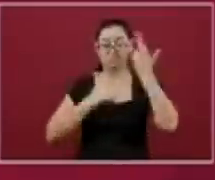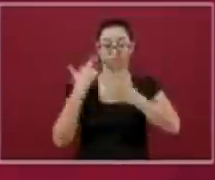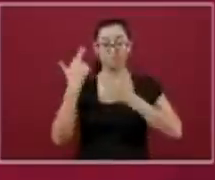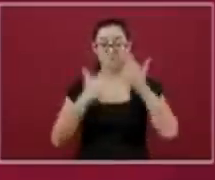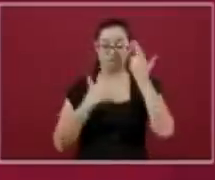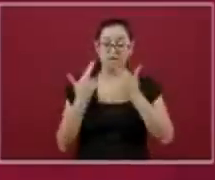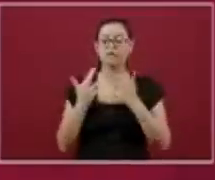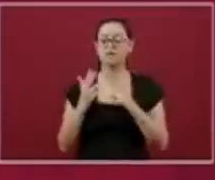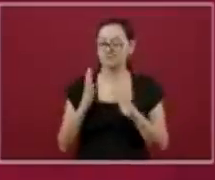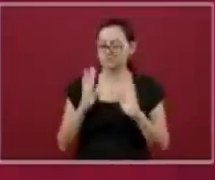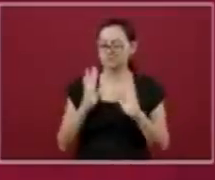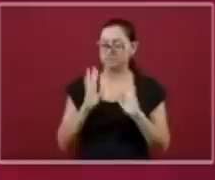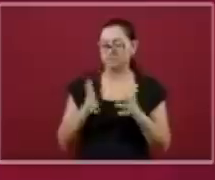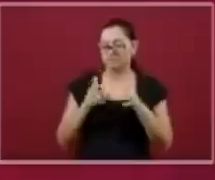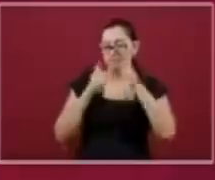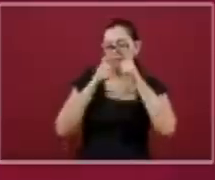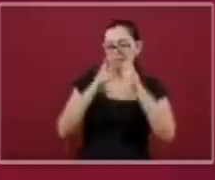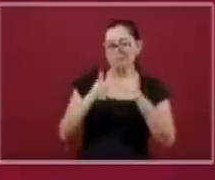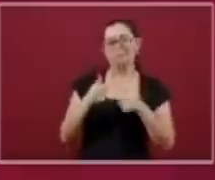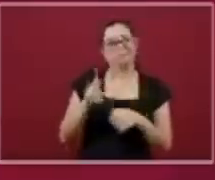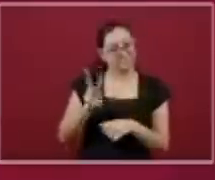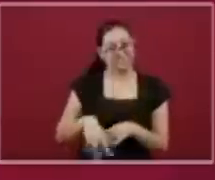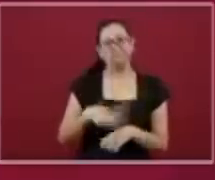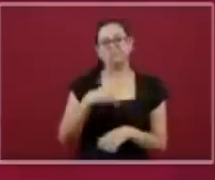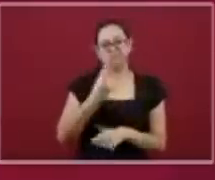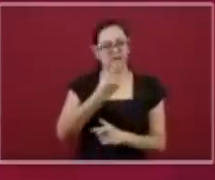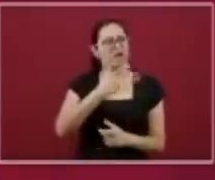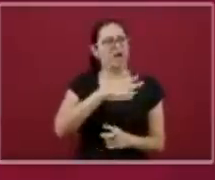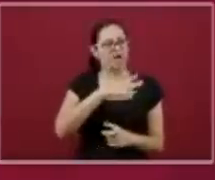hay casetas que están tomadas